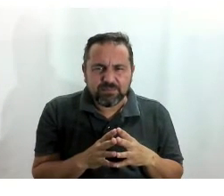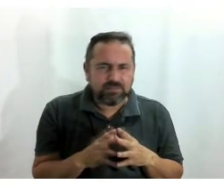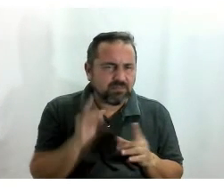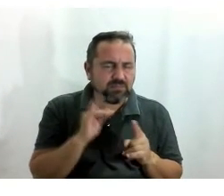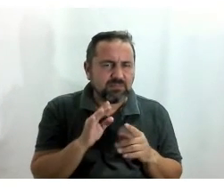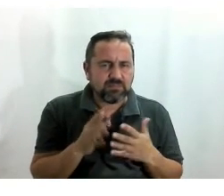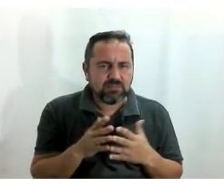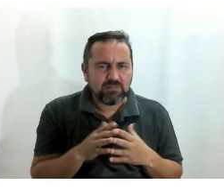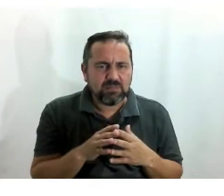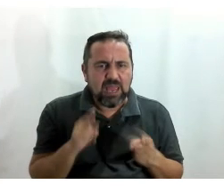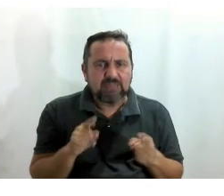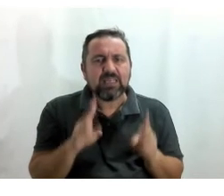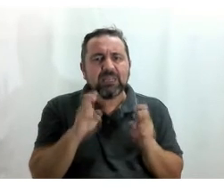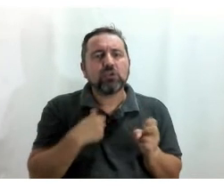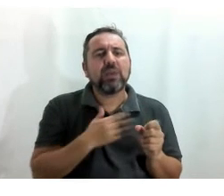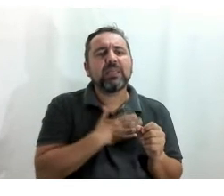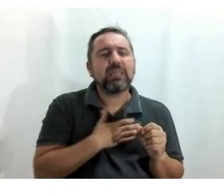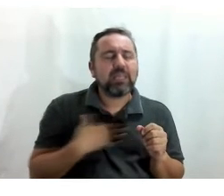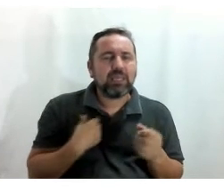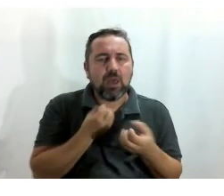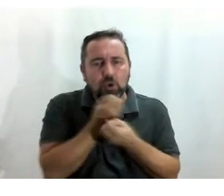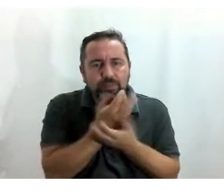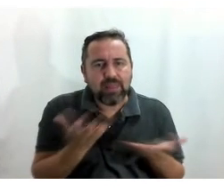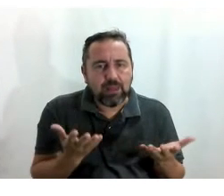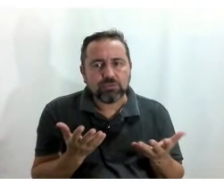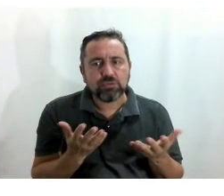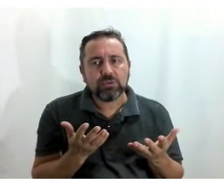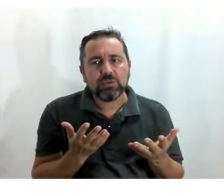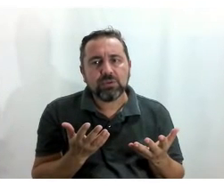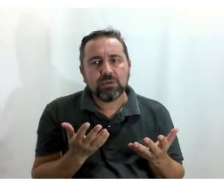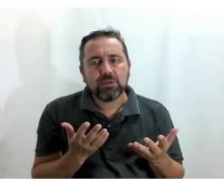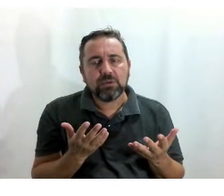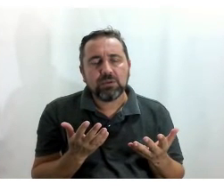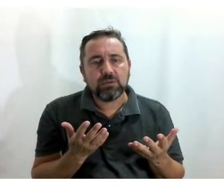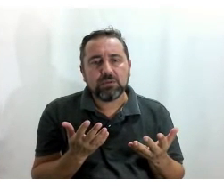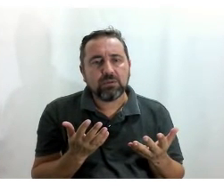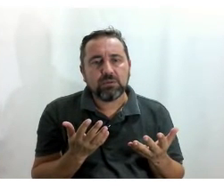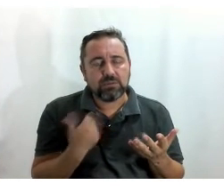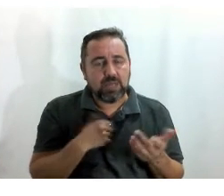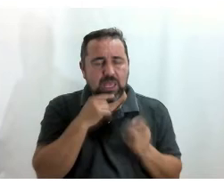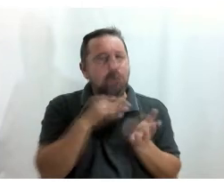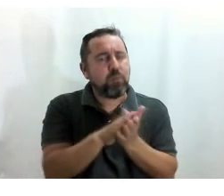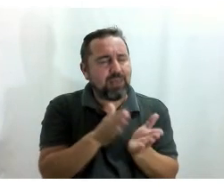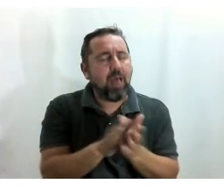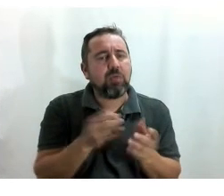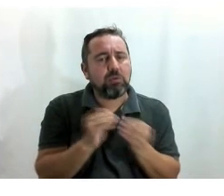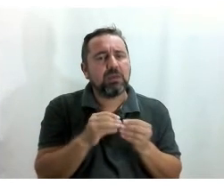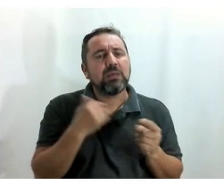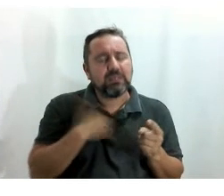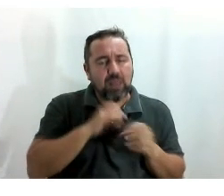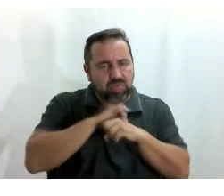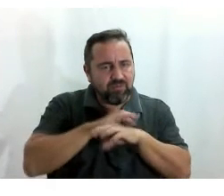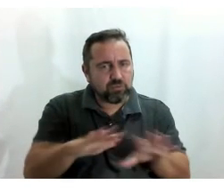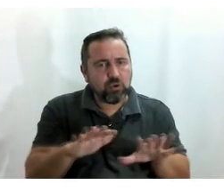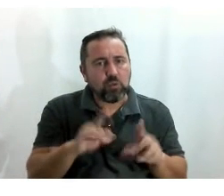A este respecto quería comentaros que se acaba de publicar y ya se ha difundido